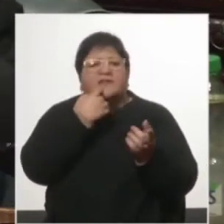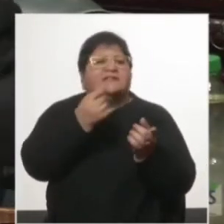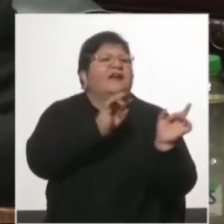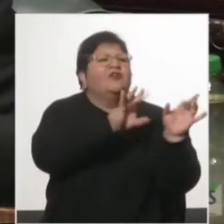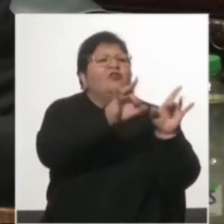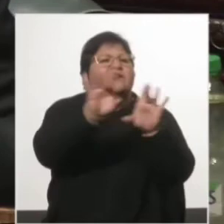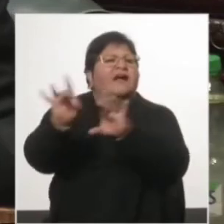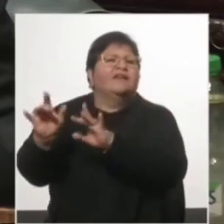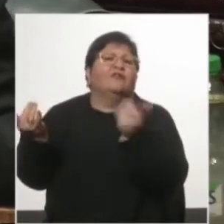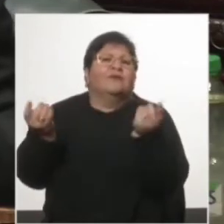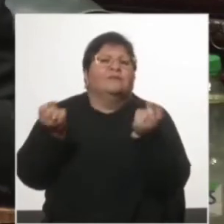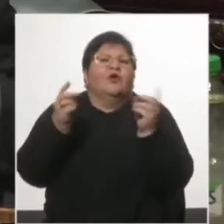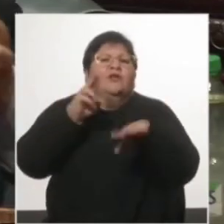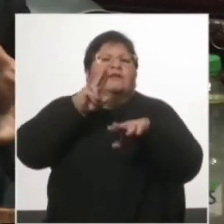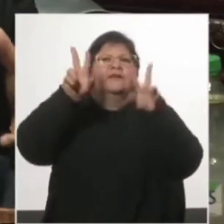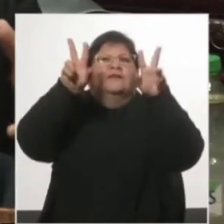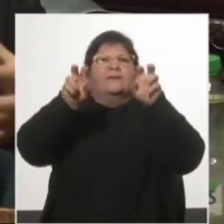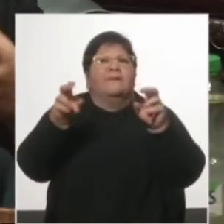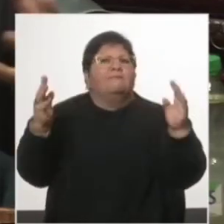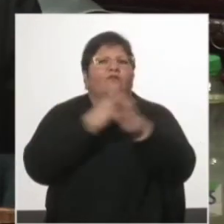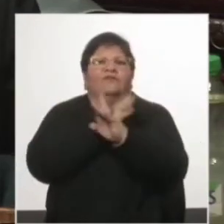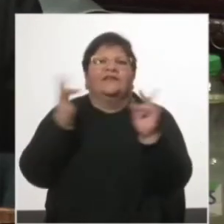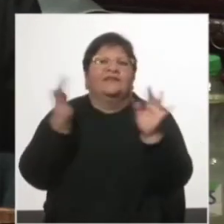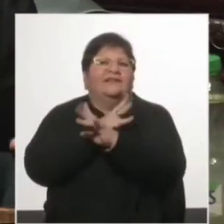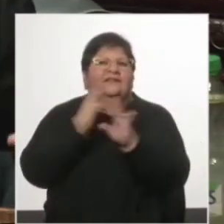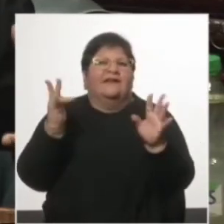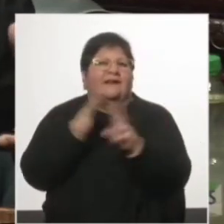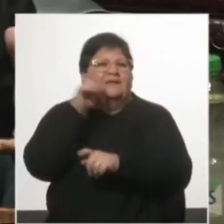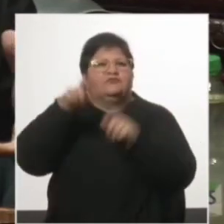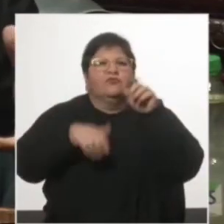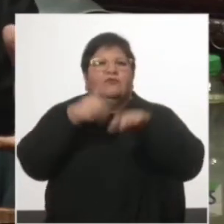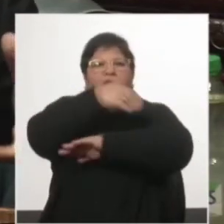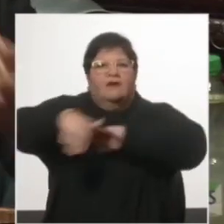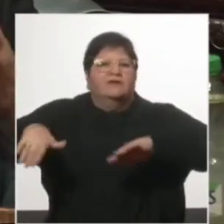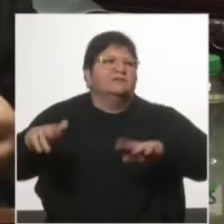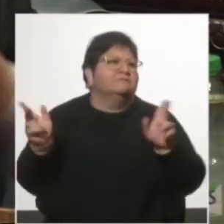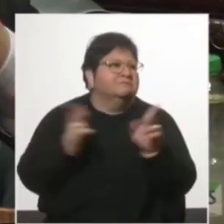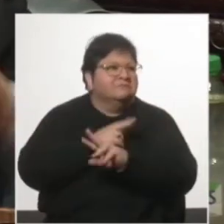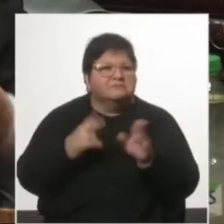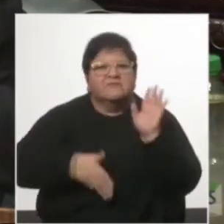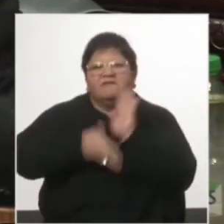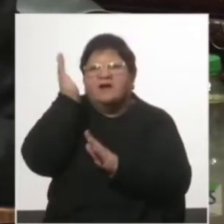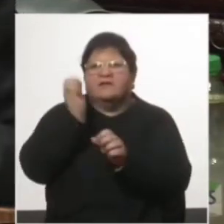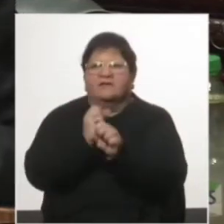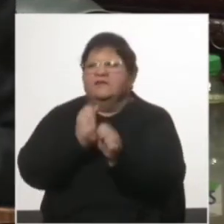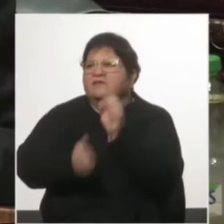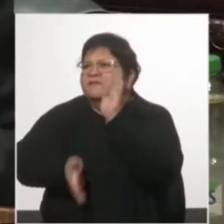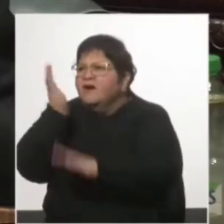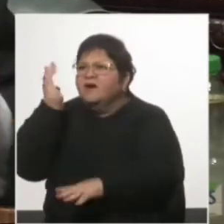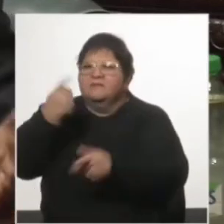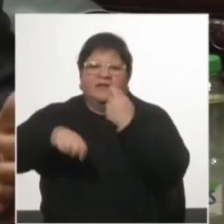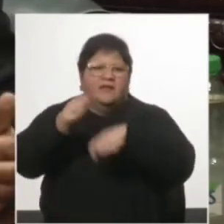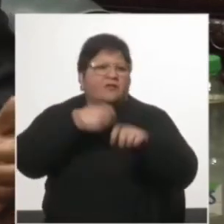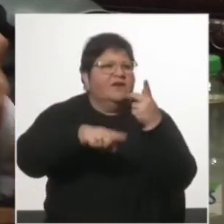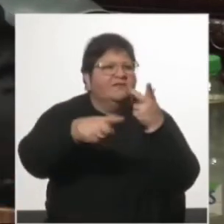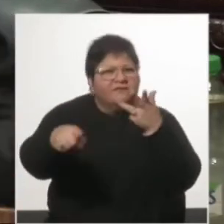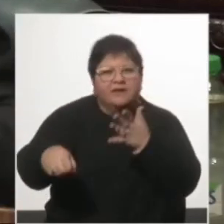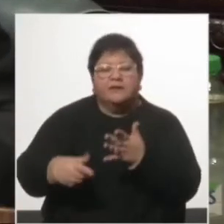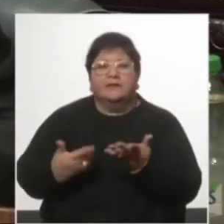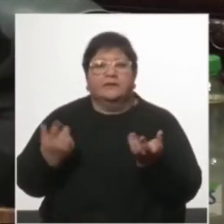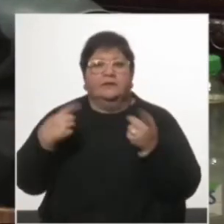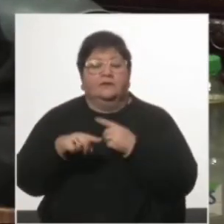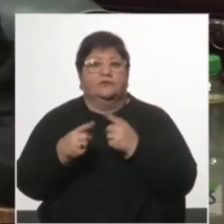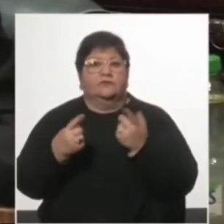con la movilidad. Por supuesto que hay otros factores que inciden, pero hay un factor condicionante en los contagios que